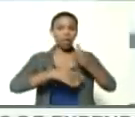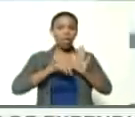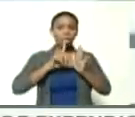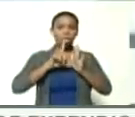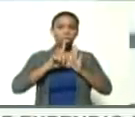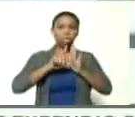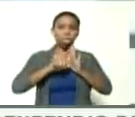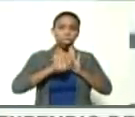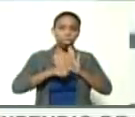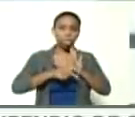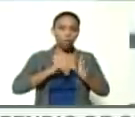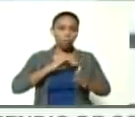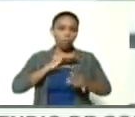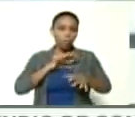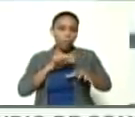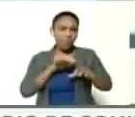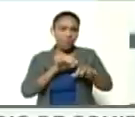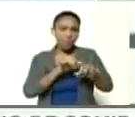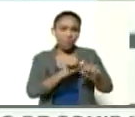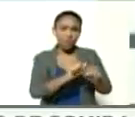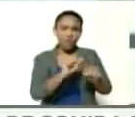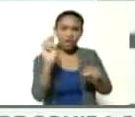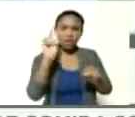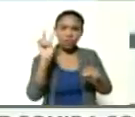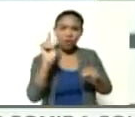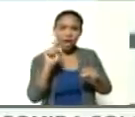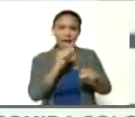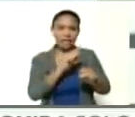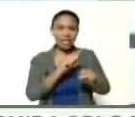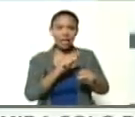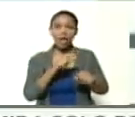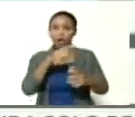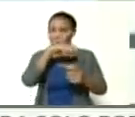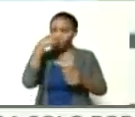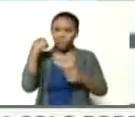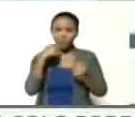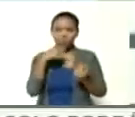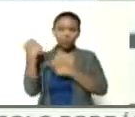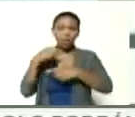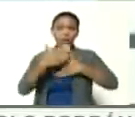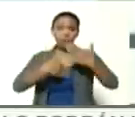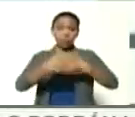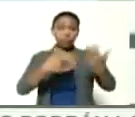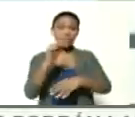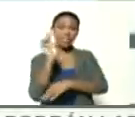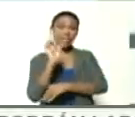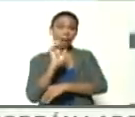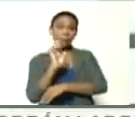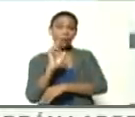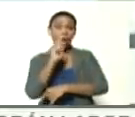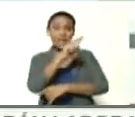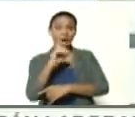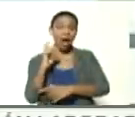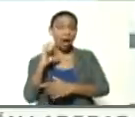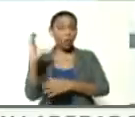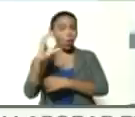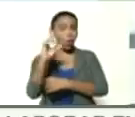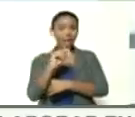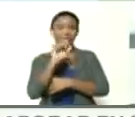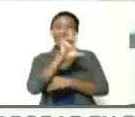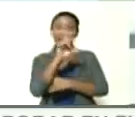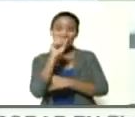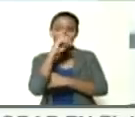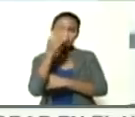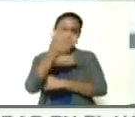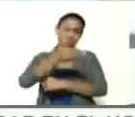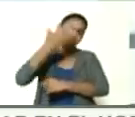Venezuela. El narcotráfico se tomó aceleradamente a Colombia desde hace 30 años y